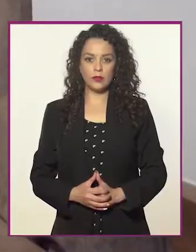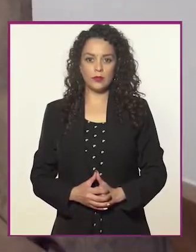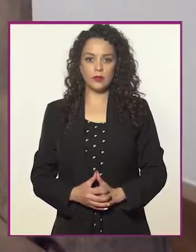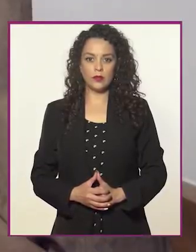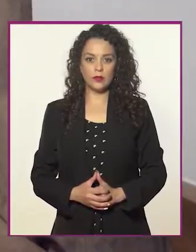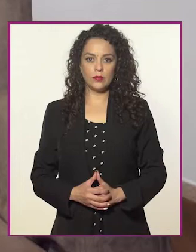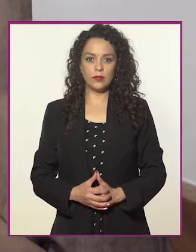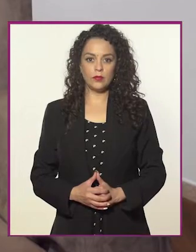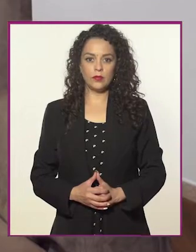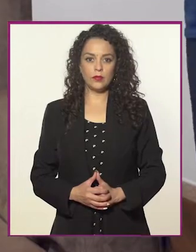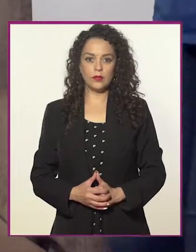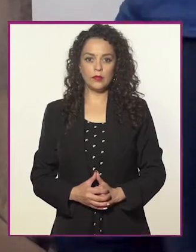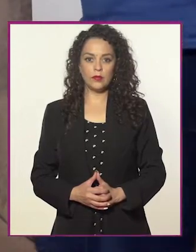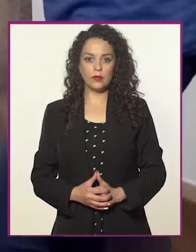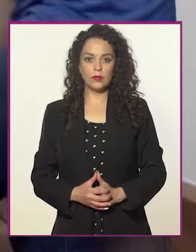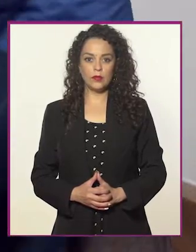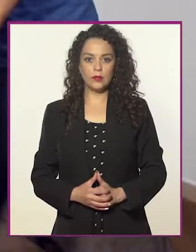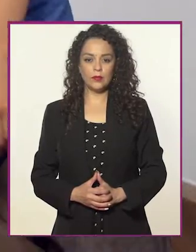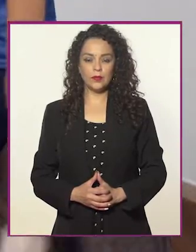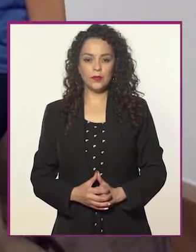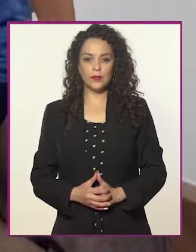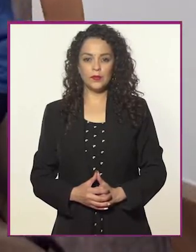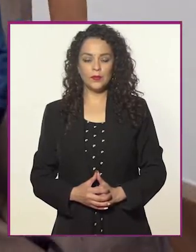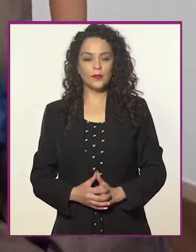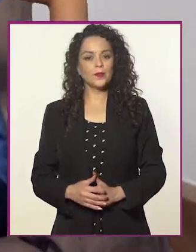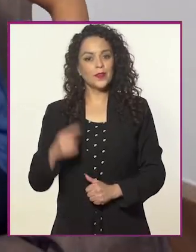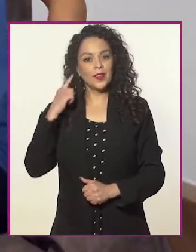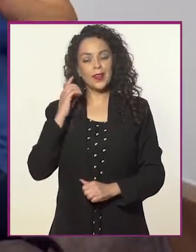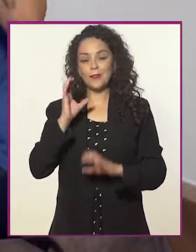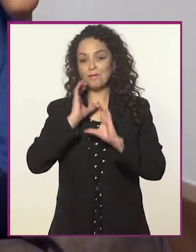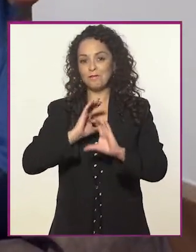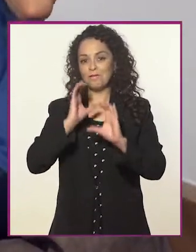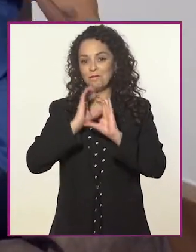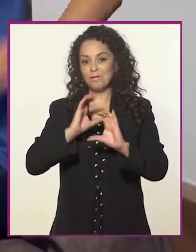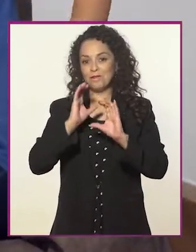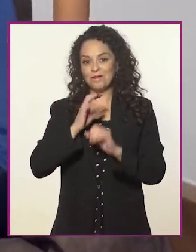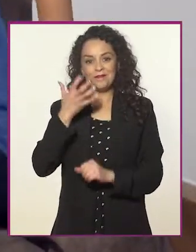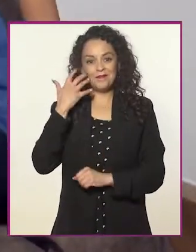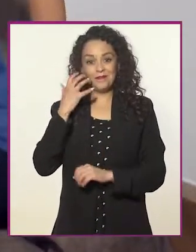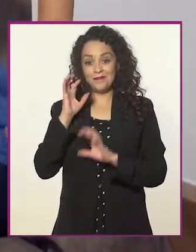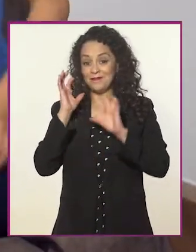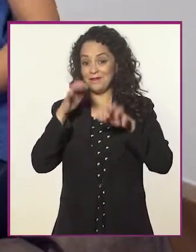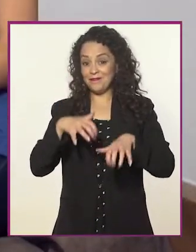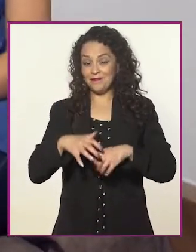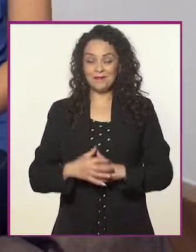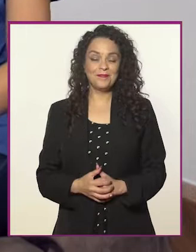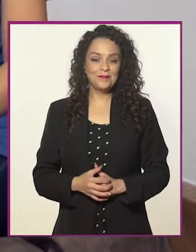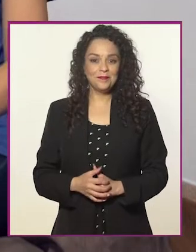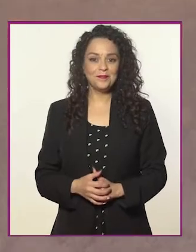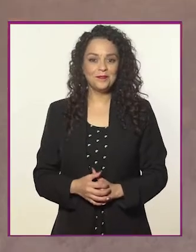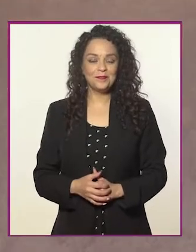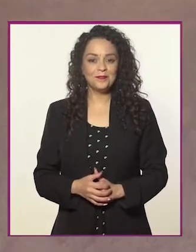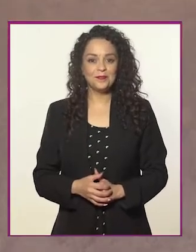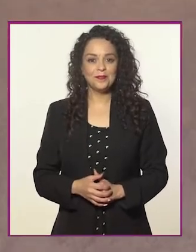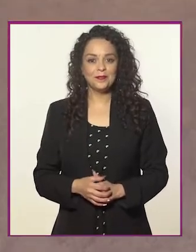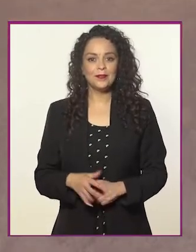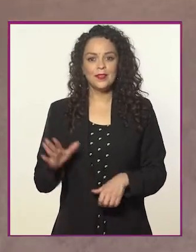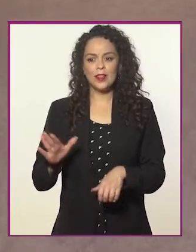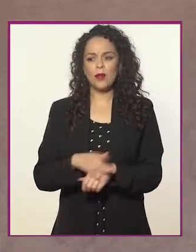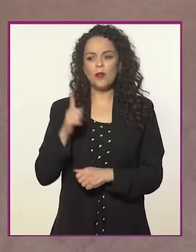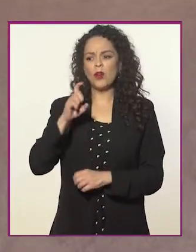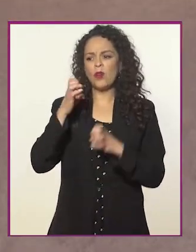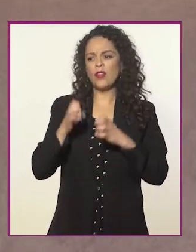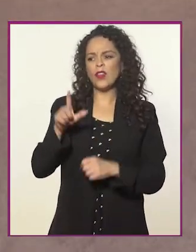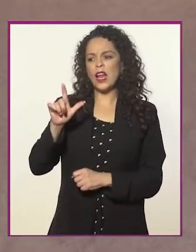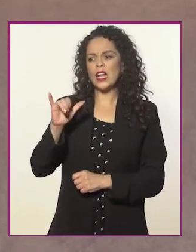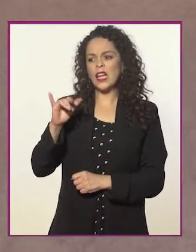Como una gatita llegaré de un salto a tu balcón. Uy, qué buena reu, ¿eh? Ay, Oye, ¿por qué cuando estás